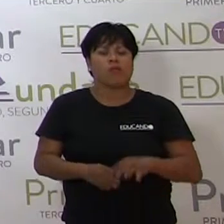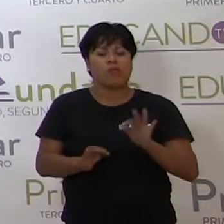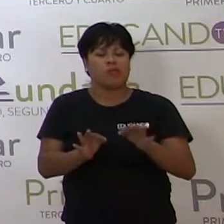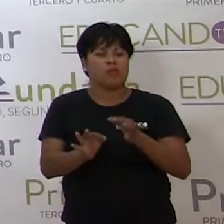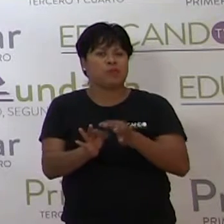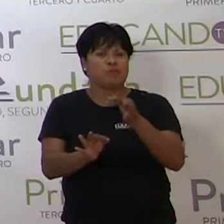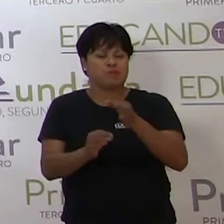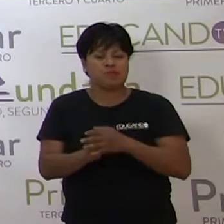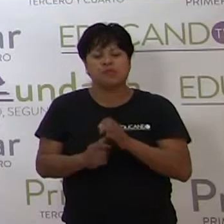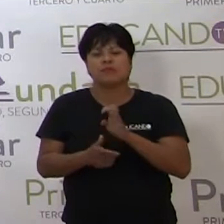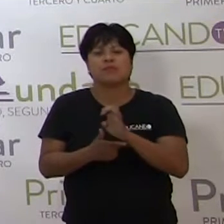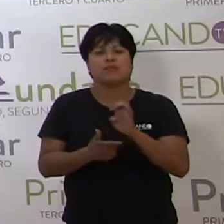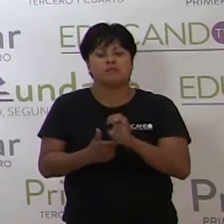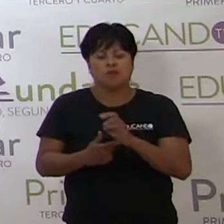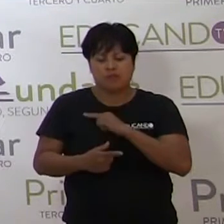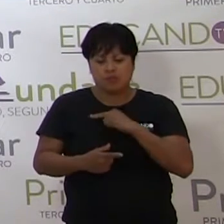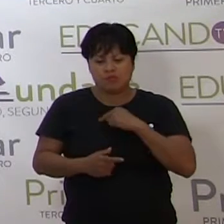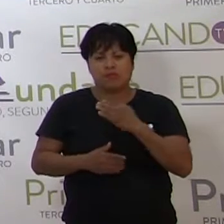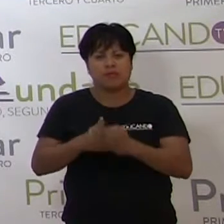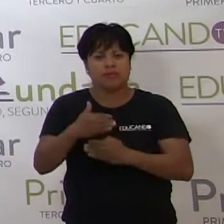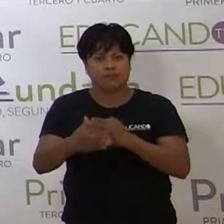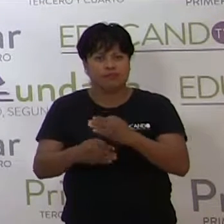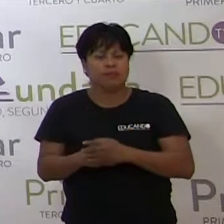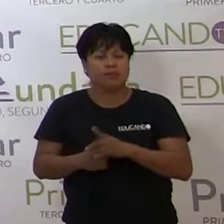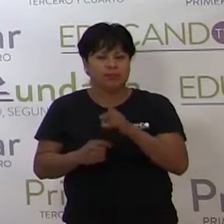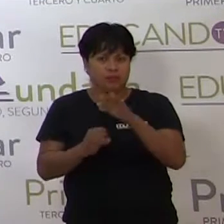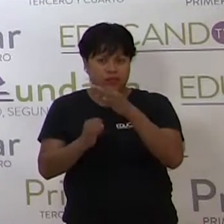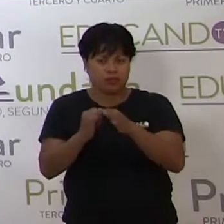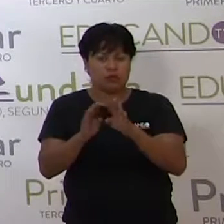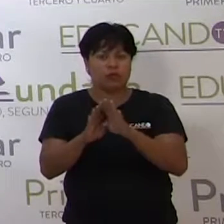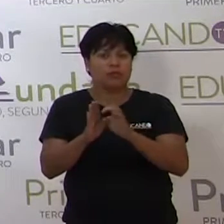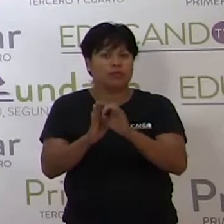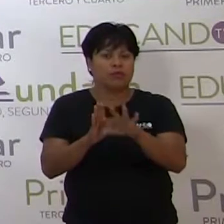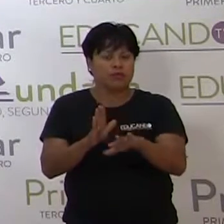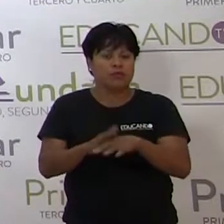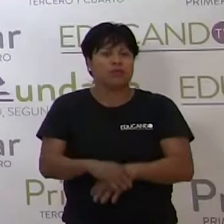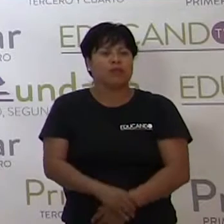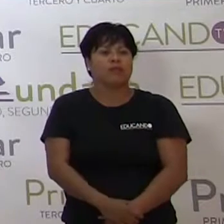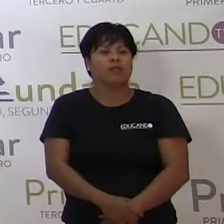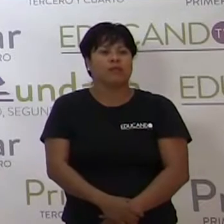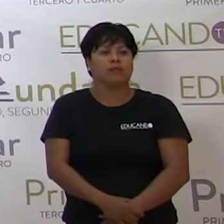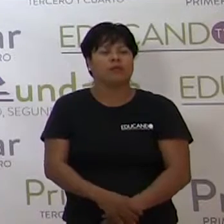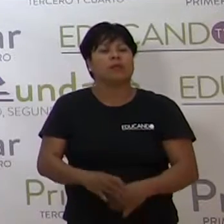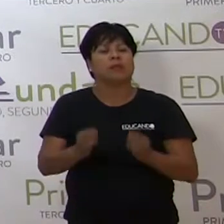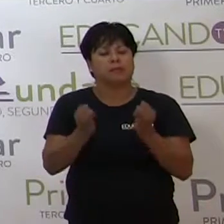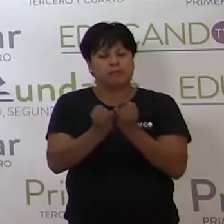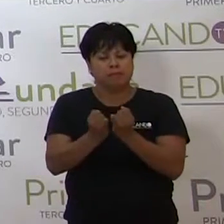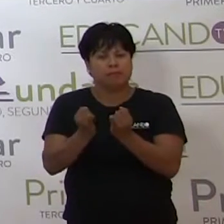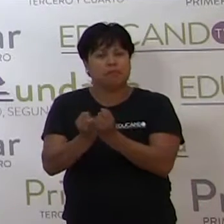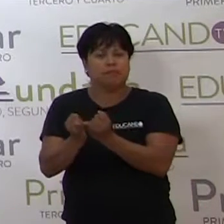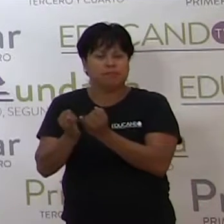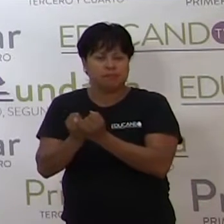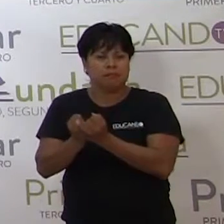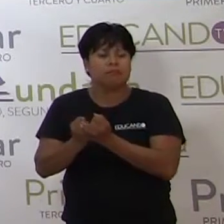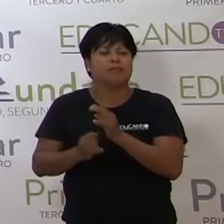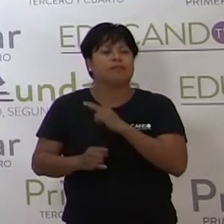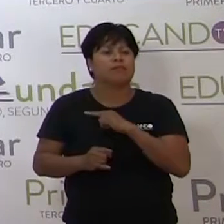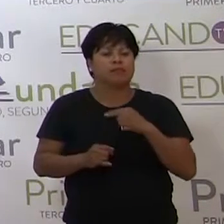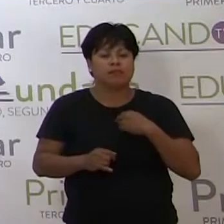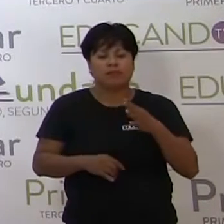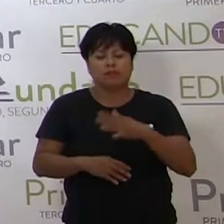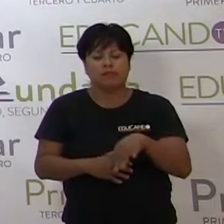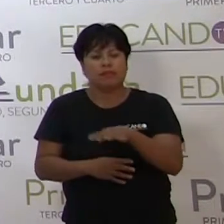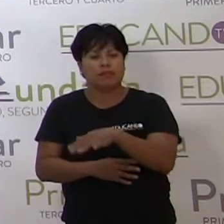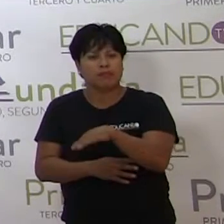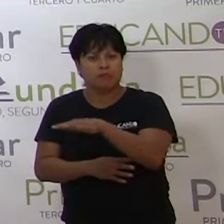Exacto. Entonces, avancemos. Es el último ejemplo. Y de igual forma, estamos